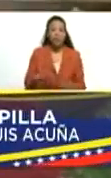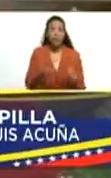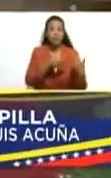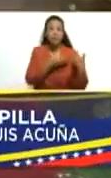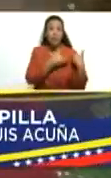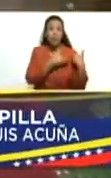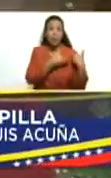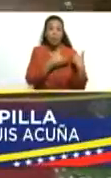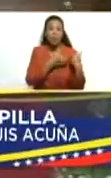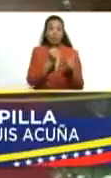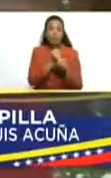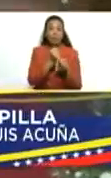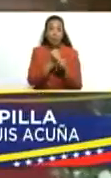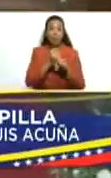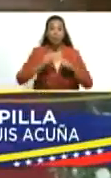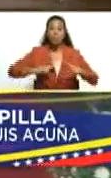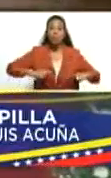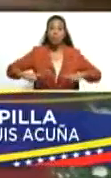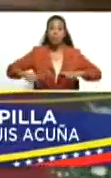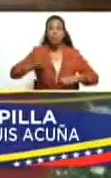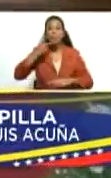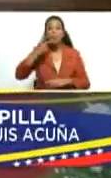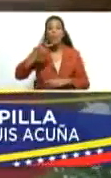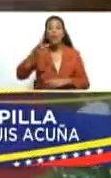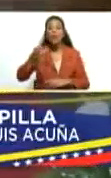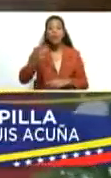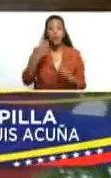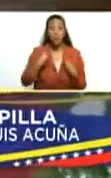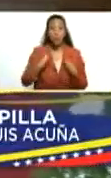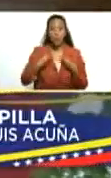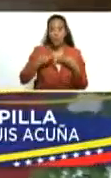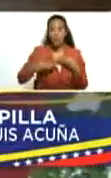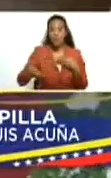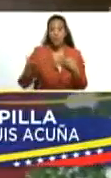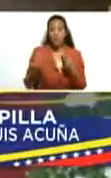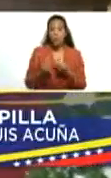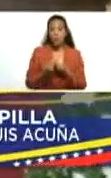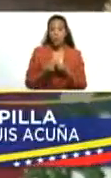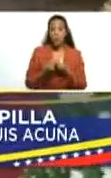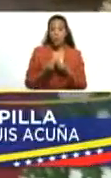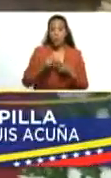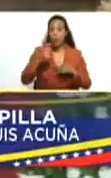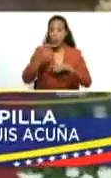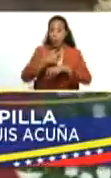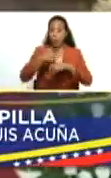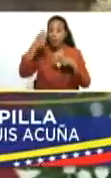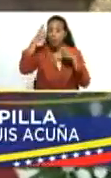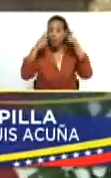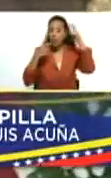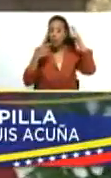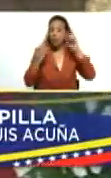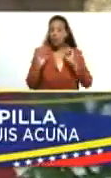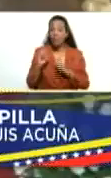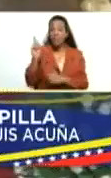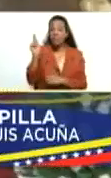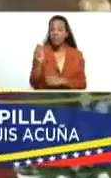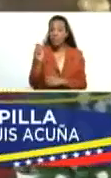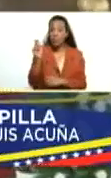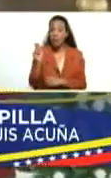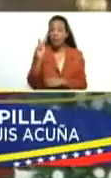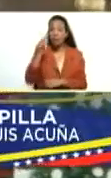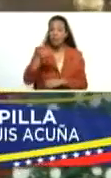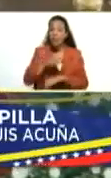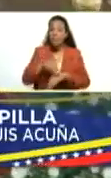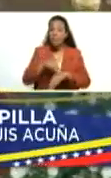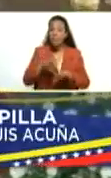y desempeñó diferentes cargos políticos con el gobierno bolivariano, entre ellos como diputado y ministro